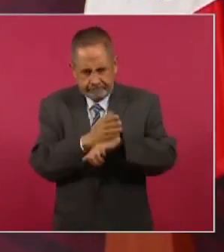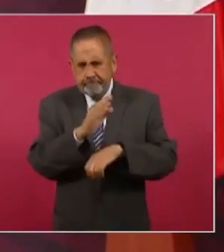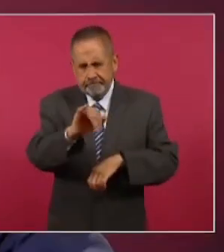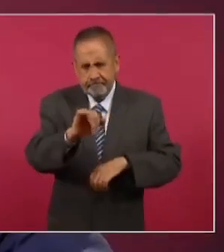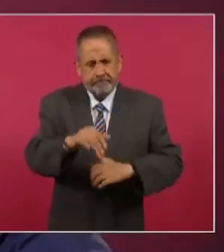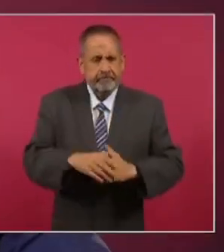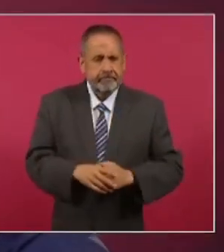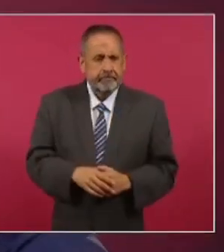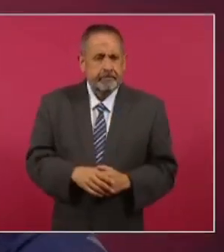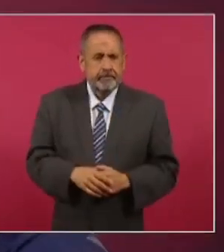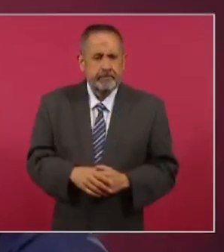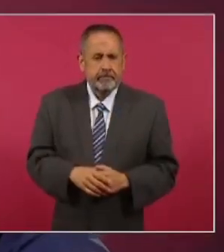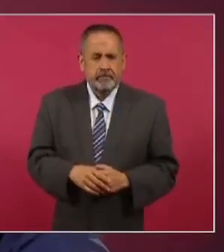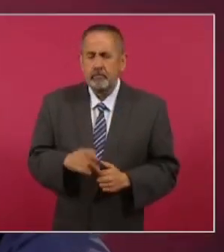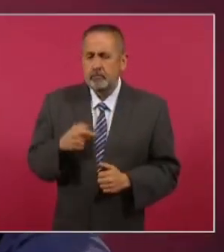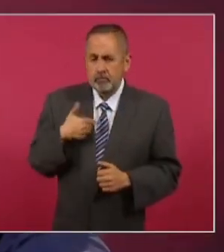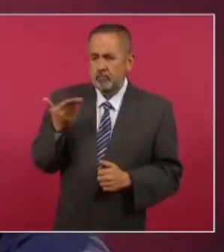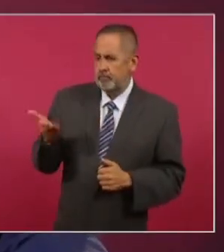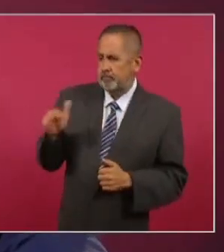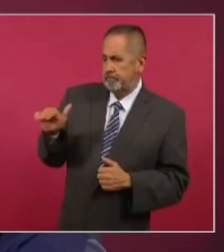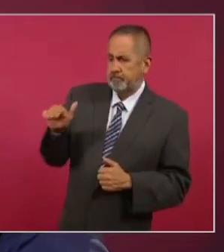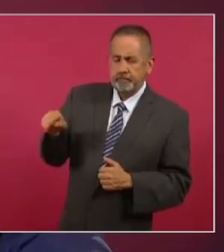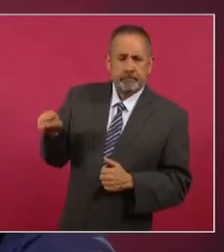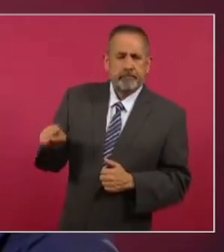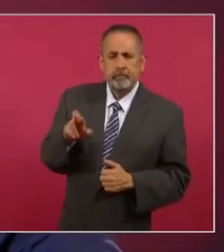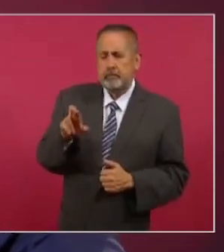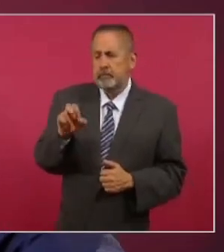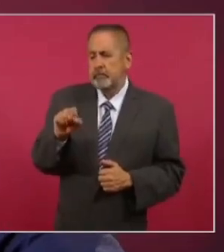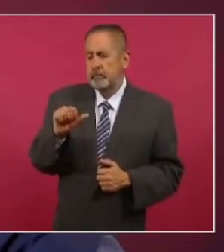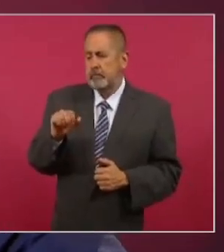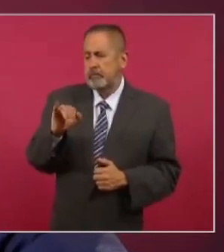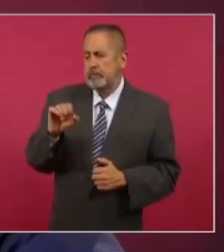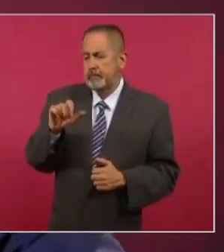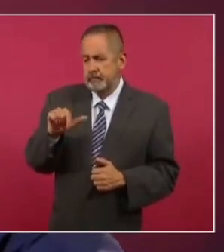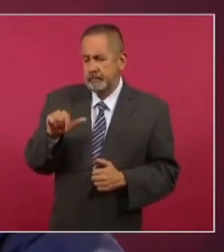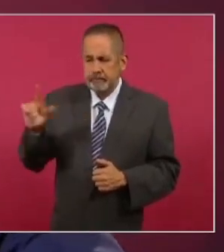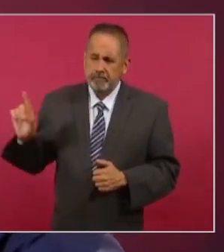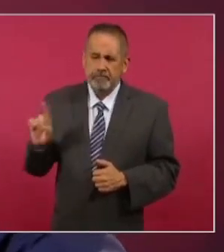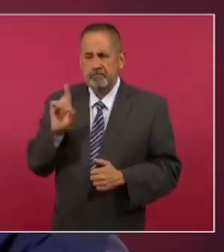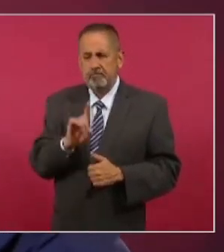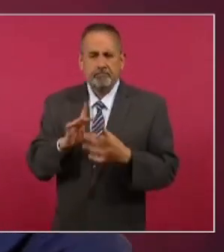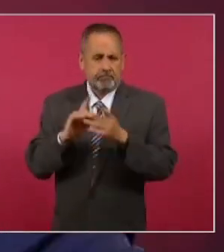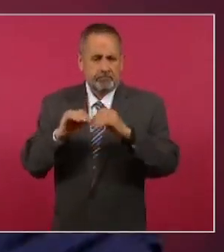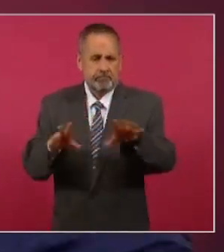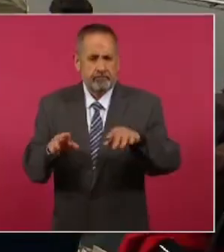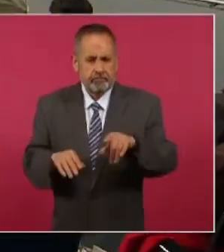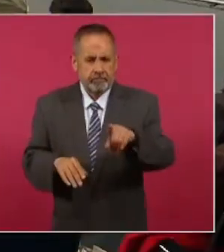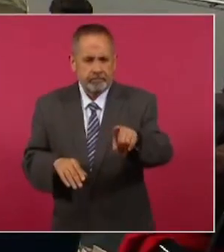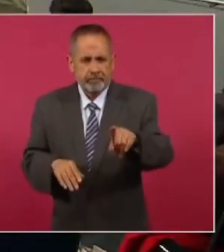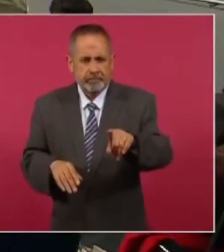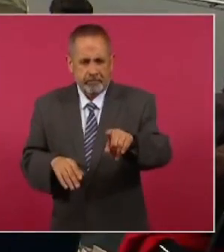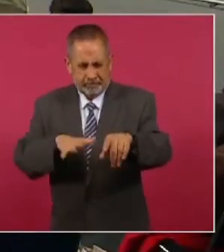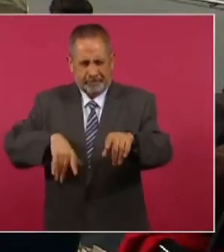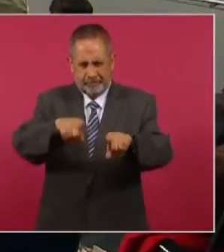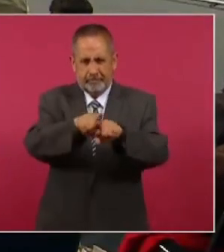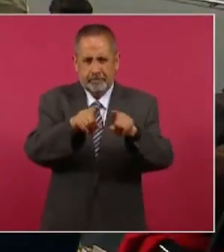que le voy a pedir a Rosicela que como tú dices que no sean números